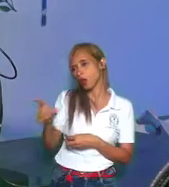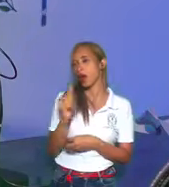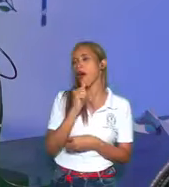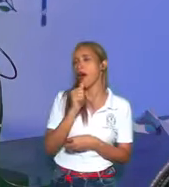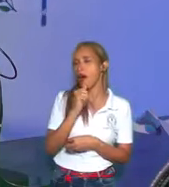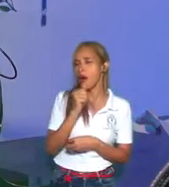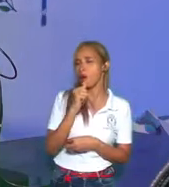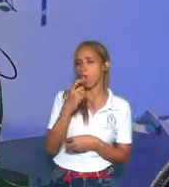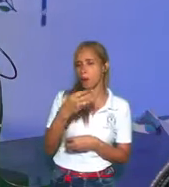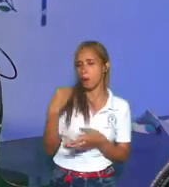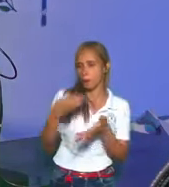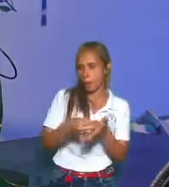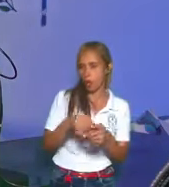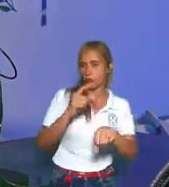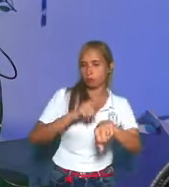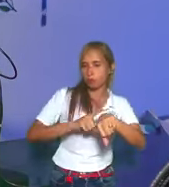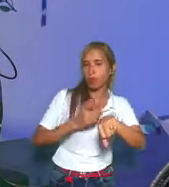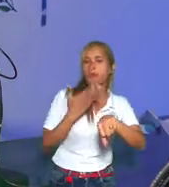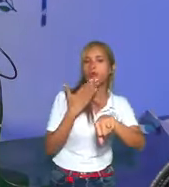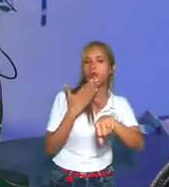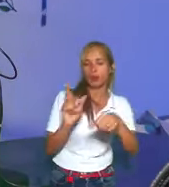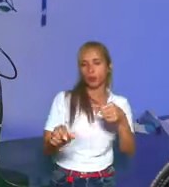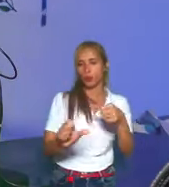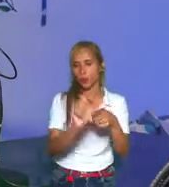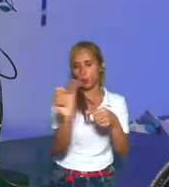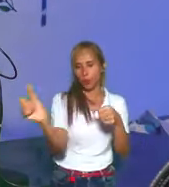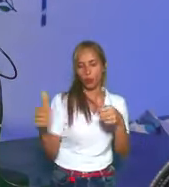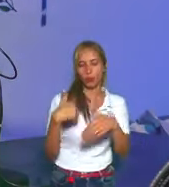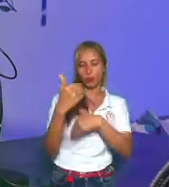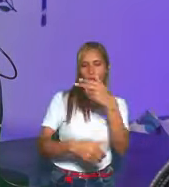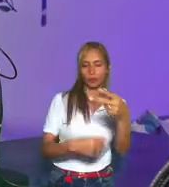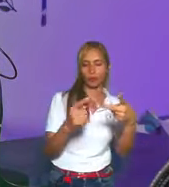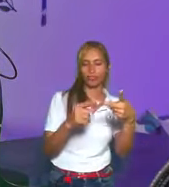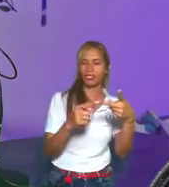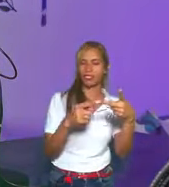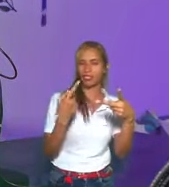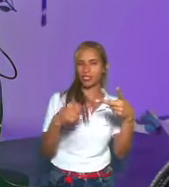tenemos otro proceso que es la micromedición, que es